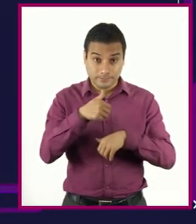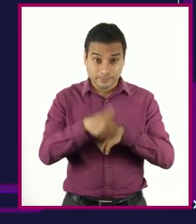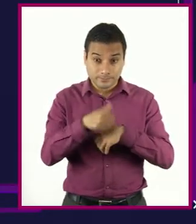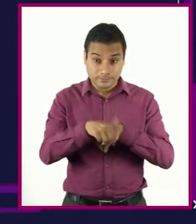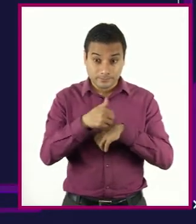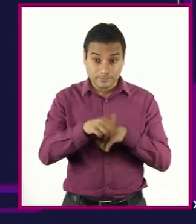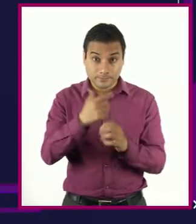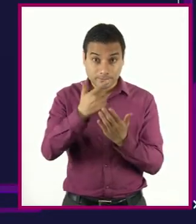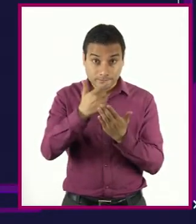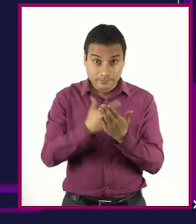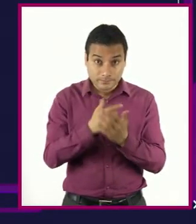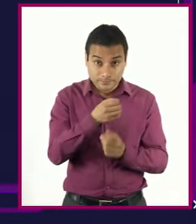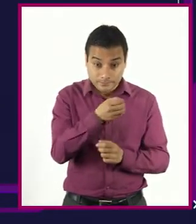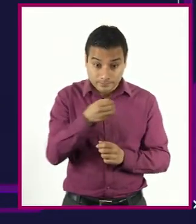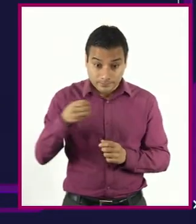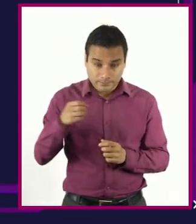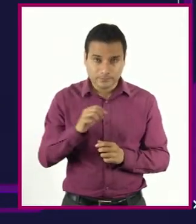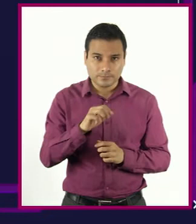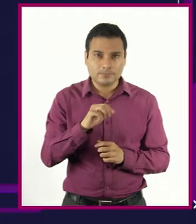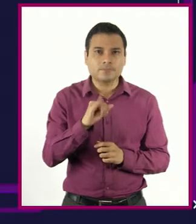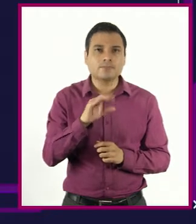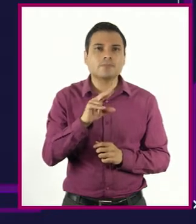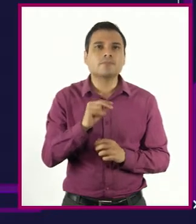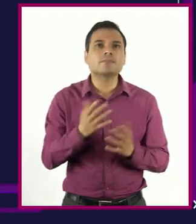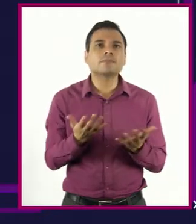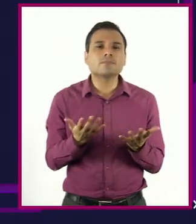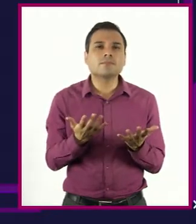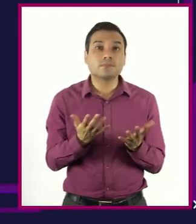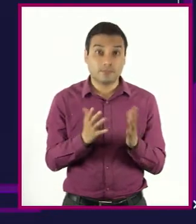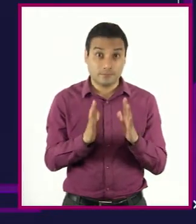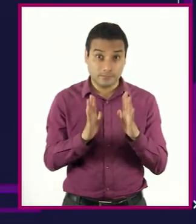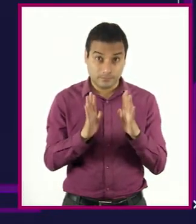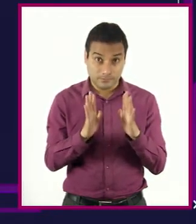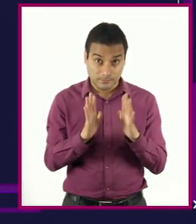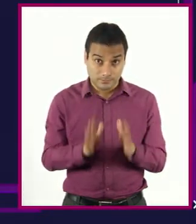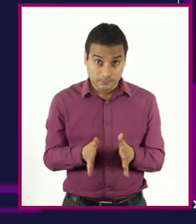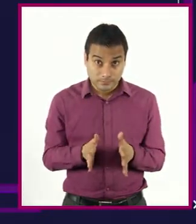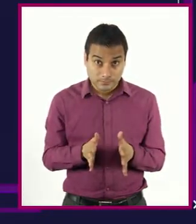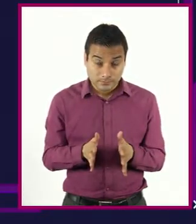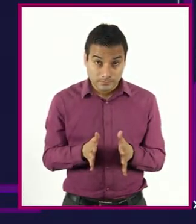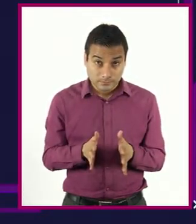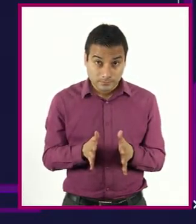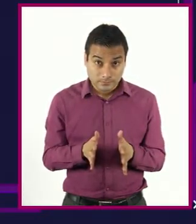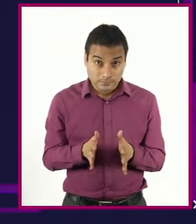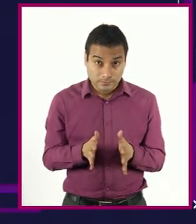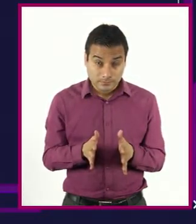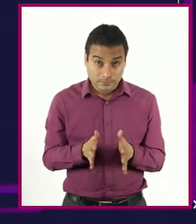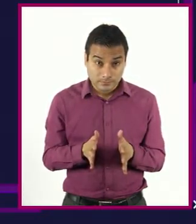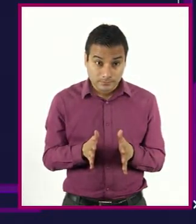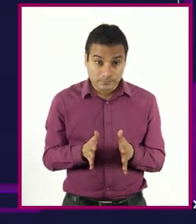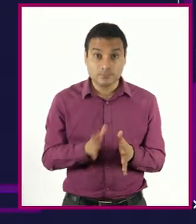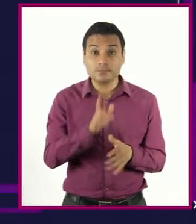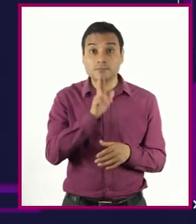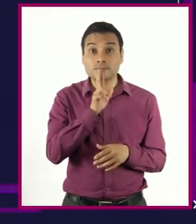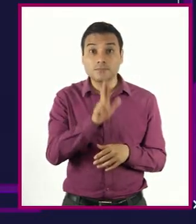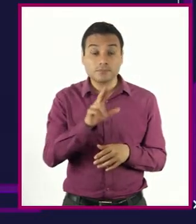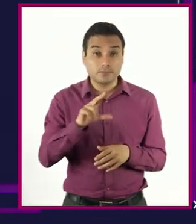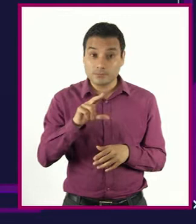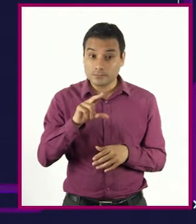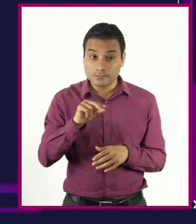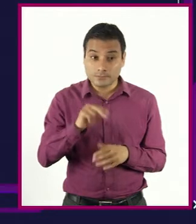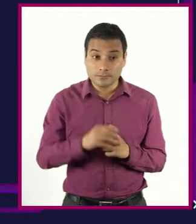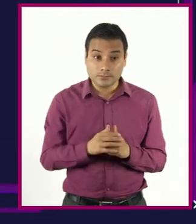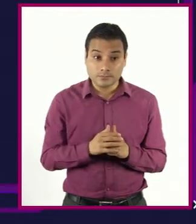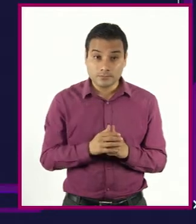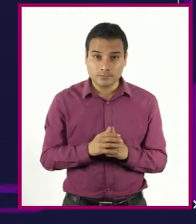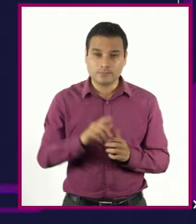se plantea es, ¿la lista de números está en orden ascendente? Si la respuesta es no,